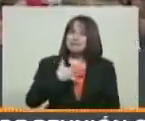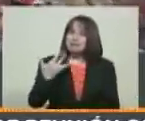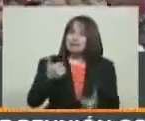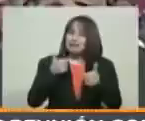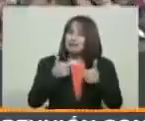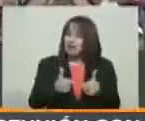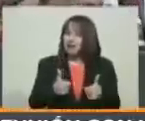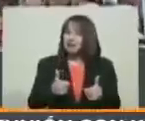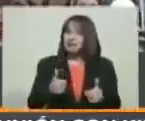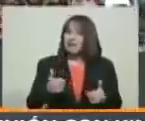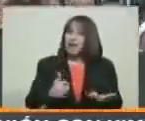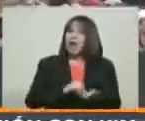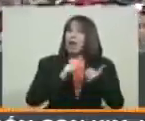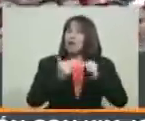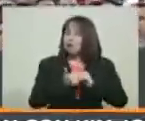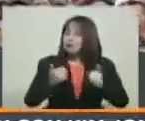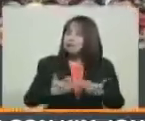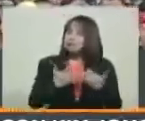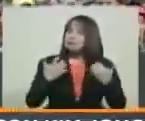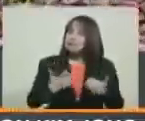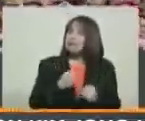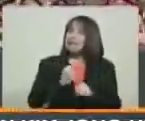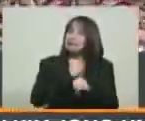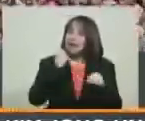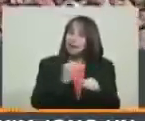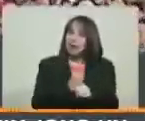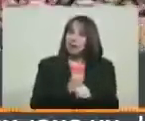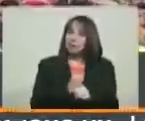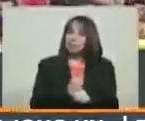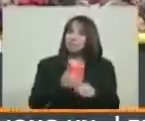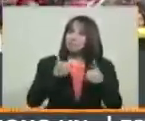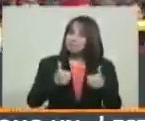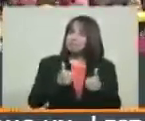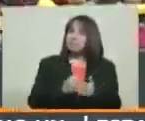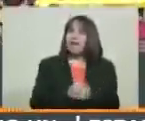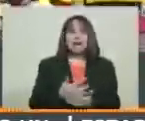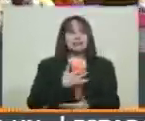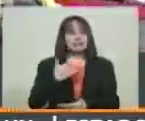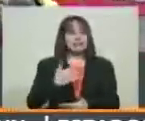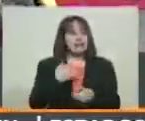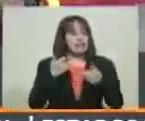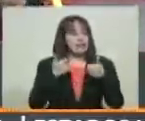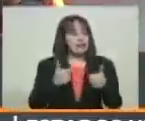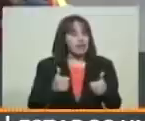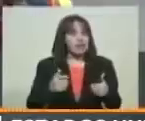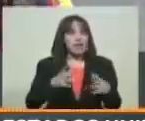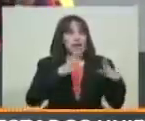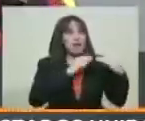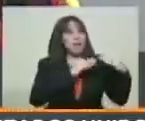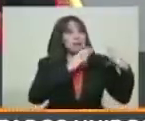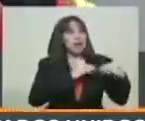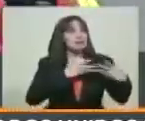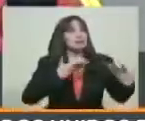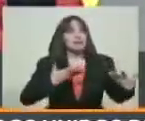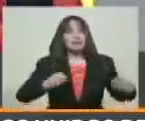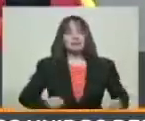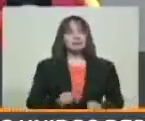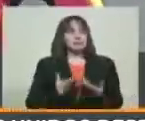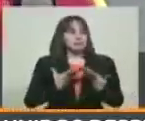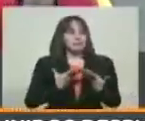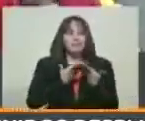lucha, ha valido la pena tanto sacrificio. Ha valido la pena tanta esperanza,